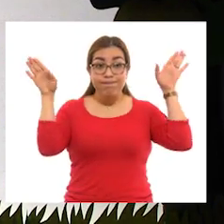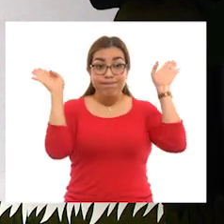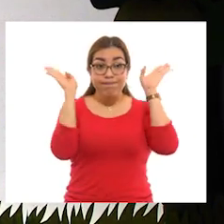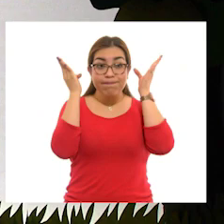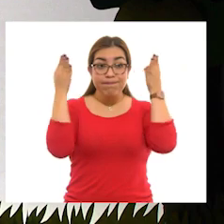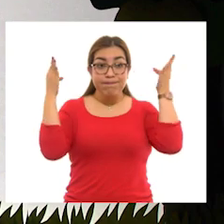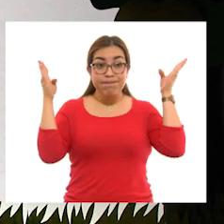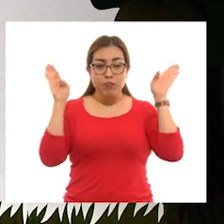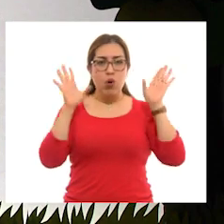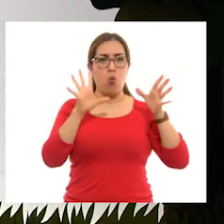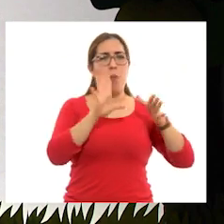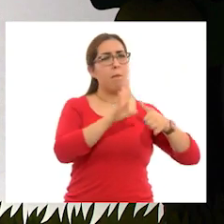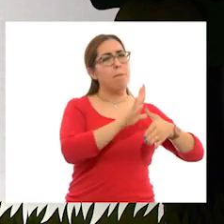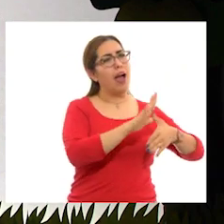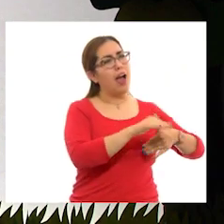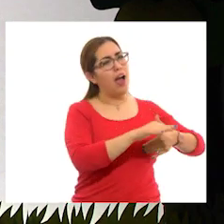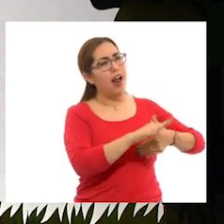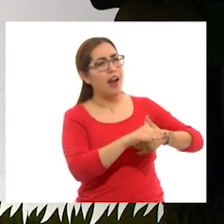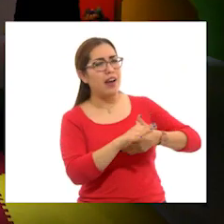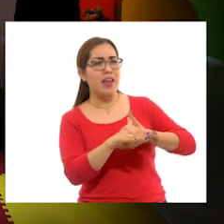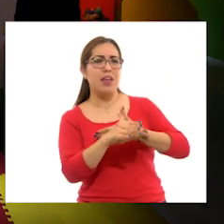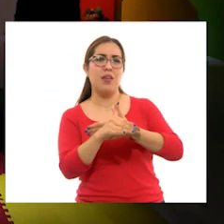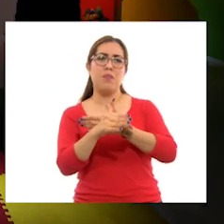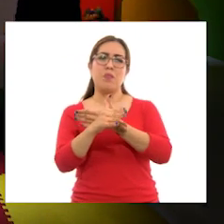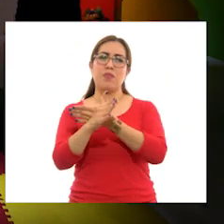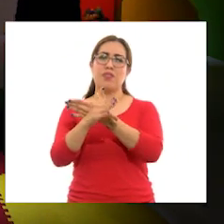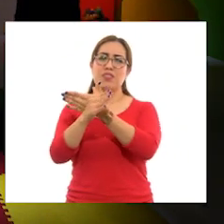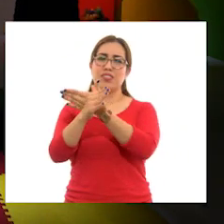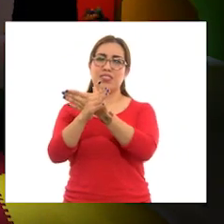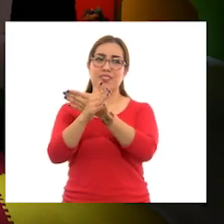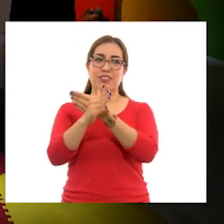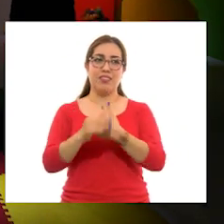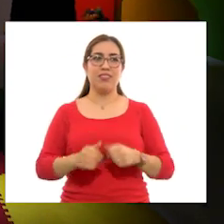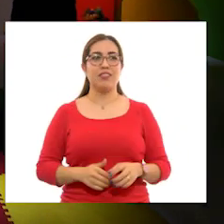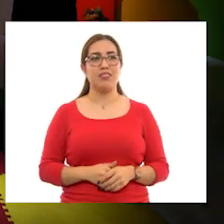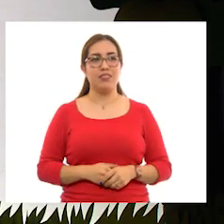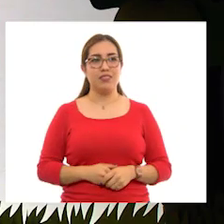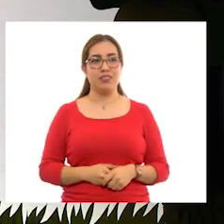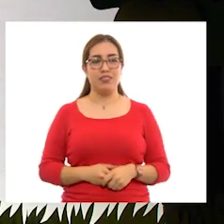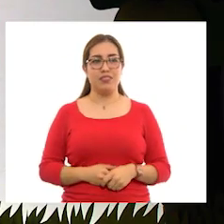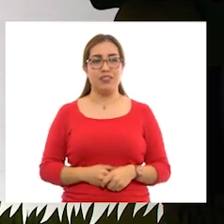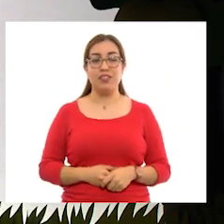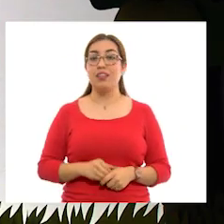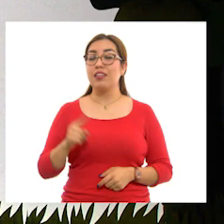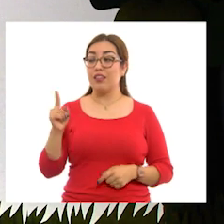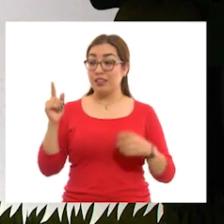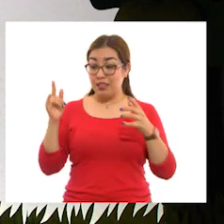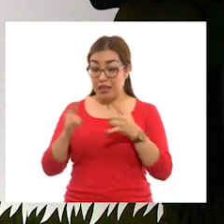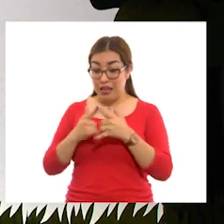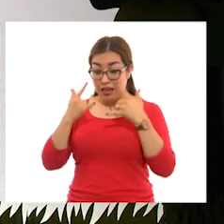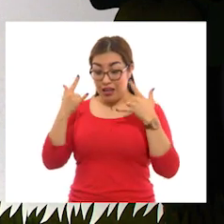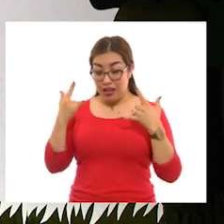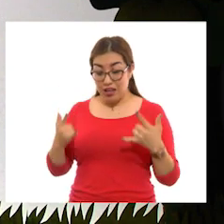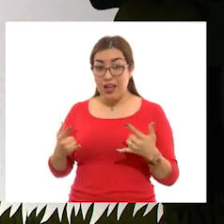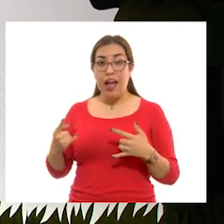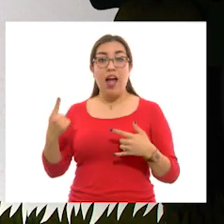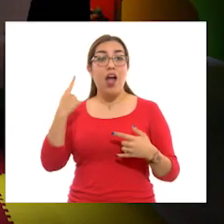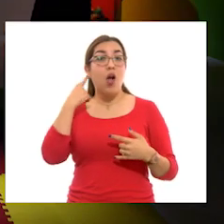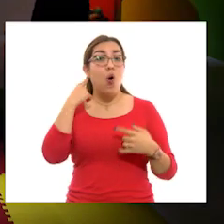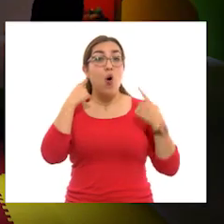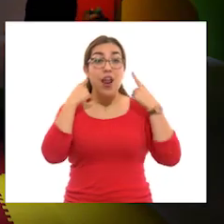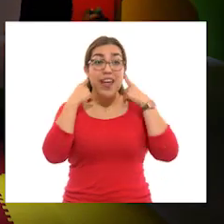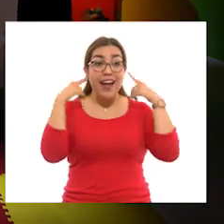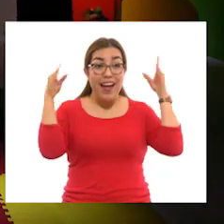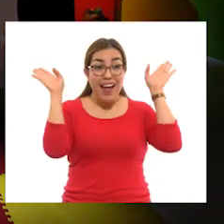mariposa. ¡Oh, sí! ¡Sí! ¡Es el cuento de orejas de mariposa!